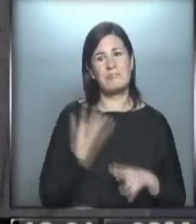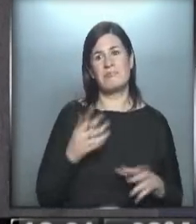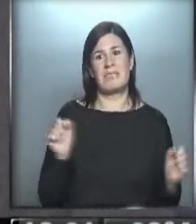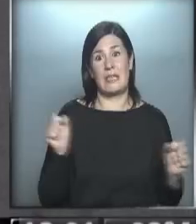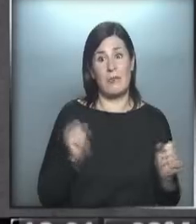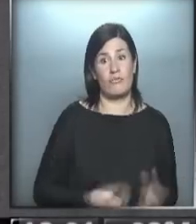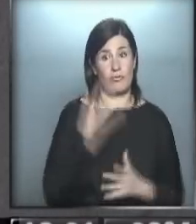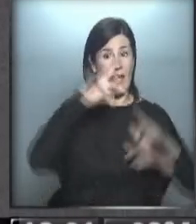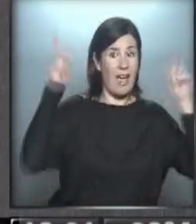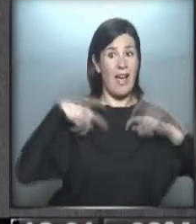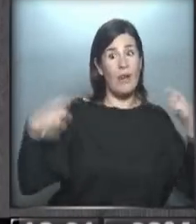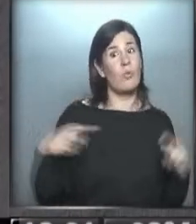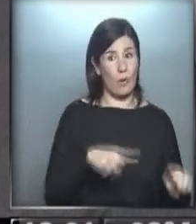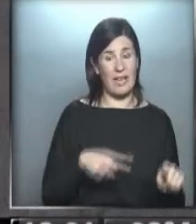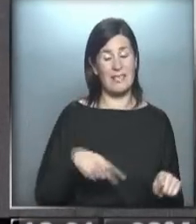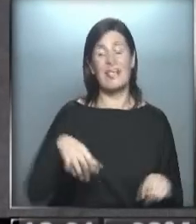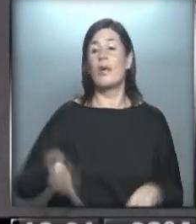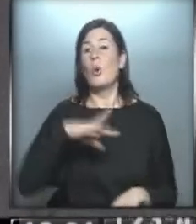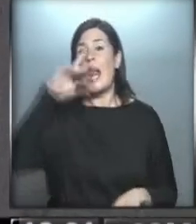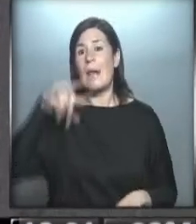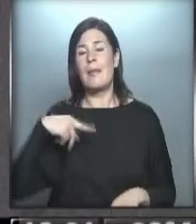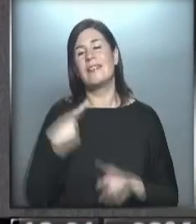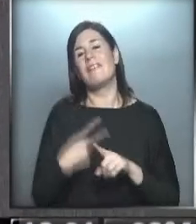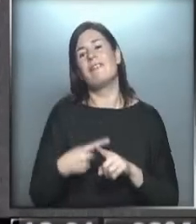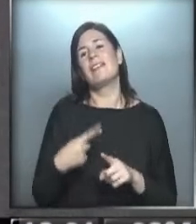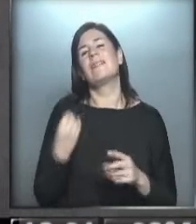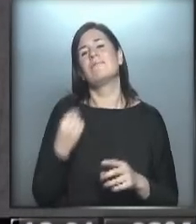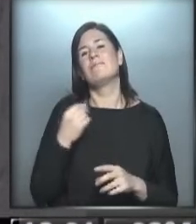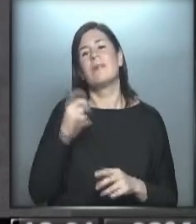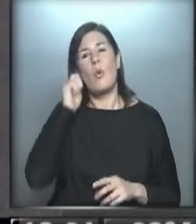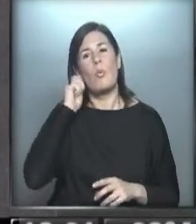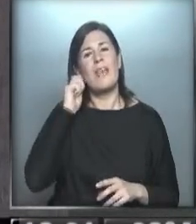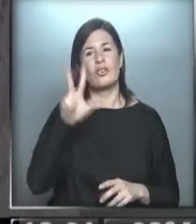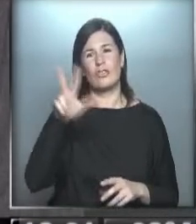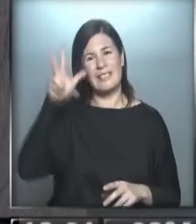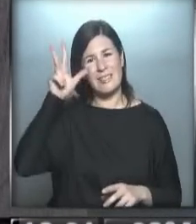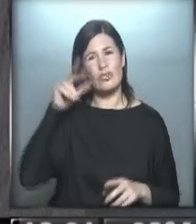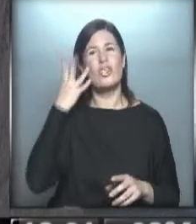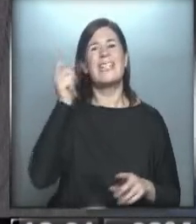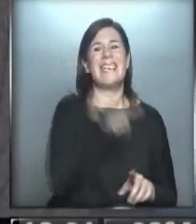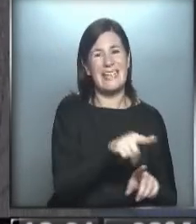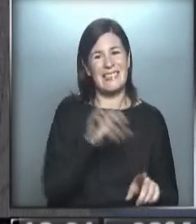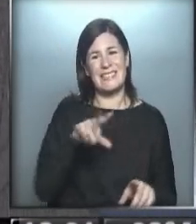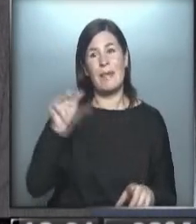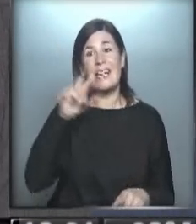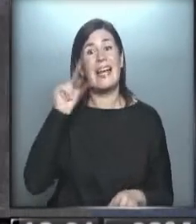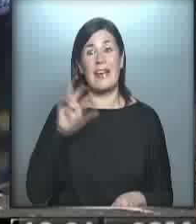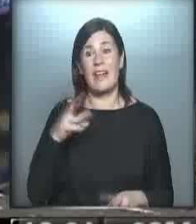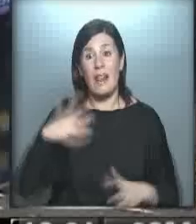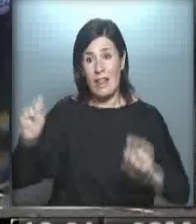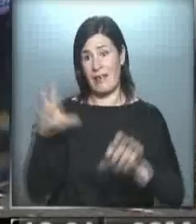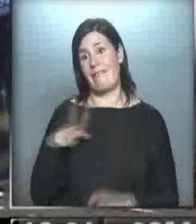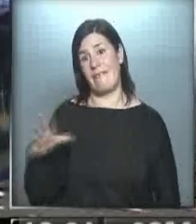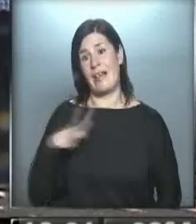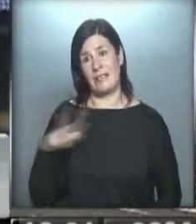Plata el cumpleaños número 38 de Clara Anaí, esa nieta soñada que espera recuperar.